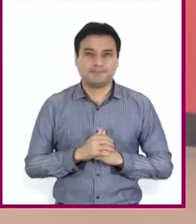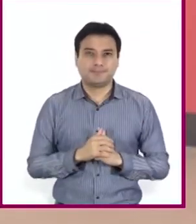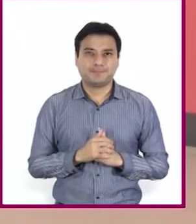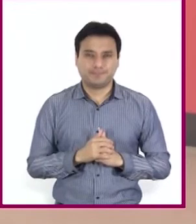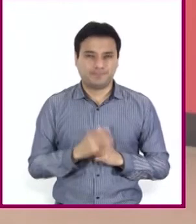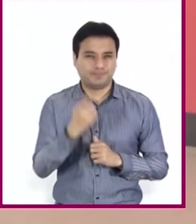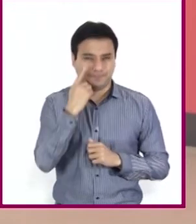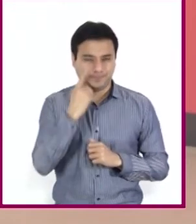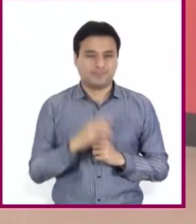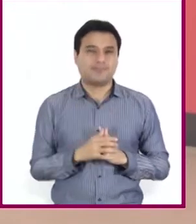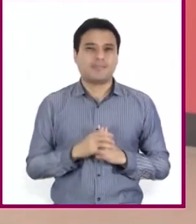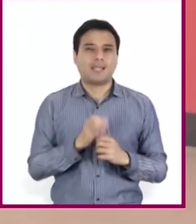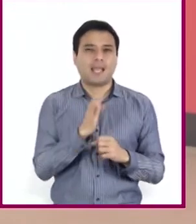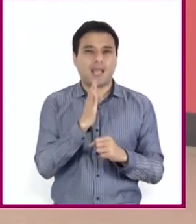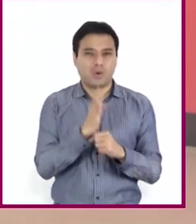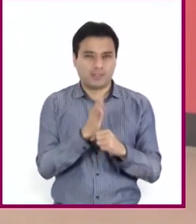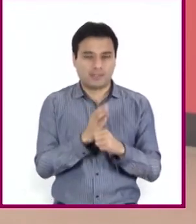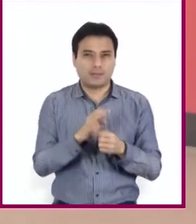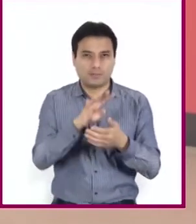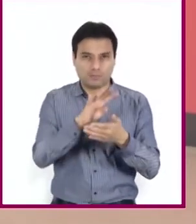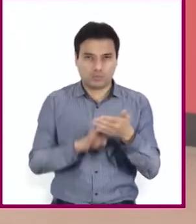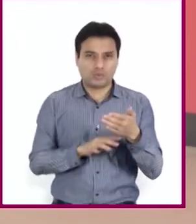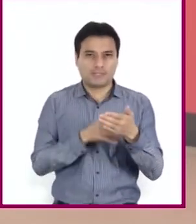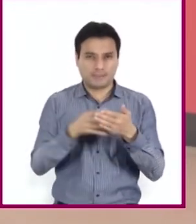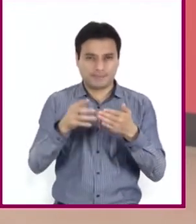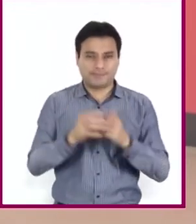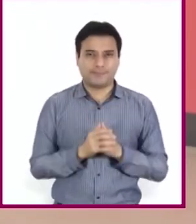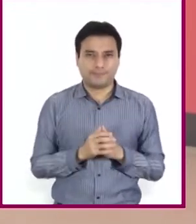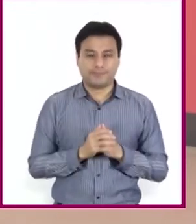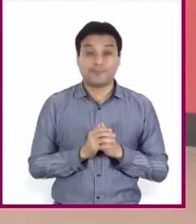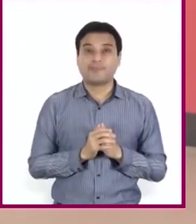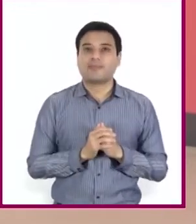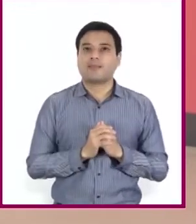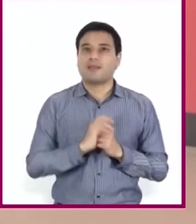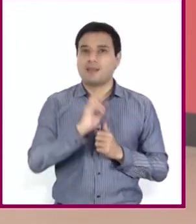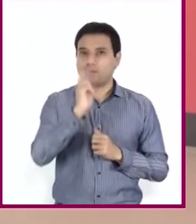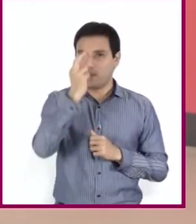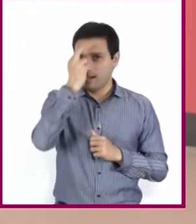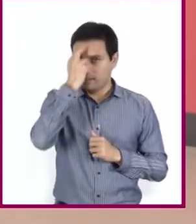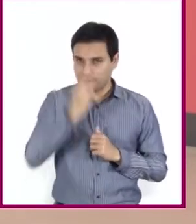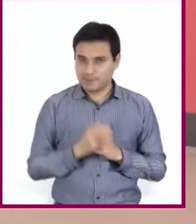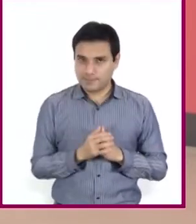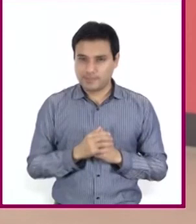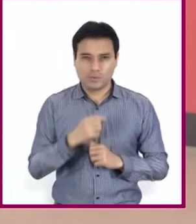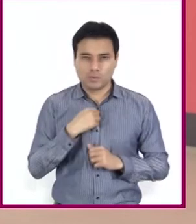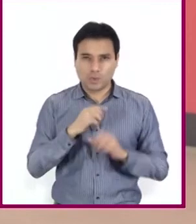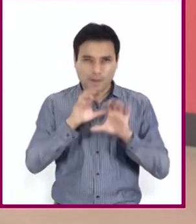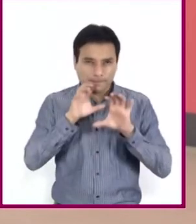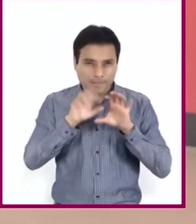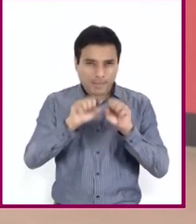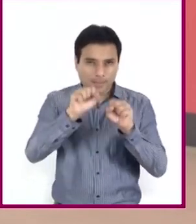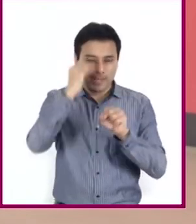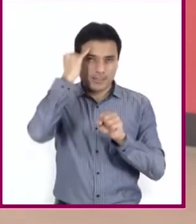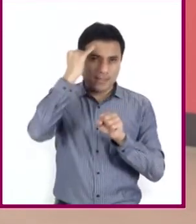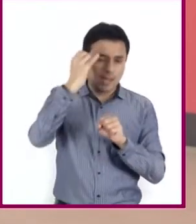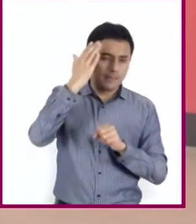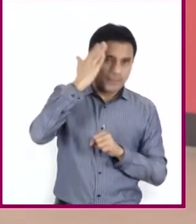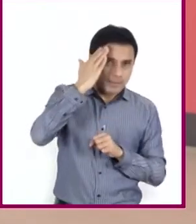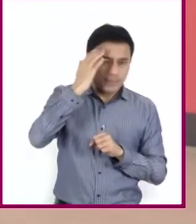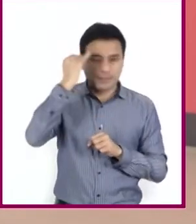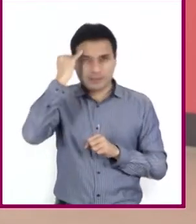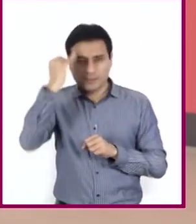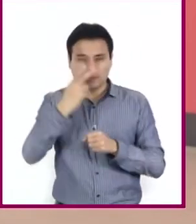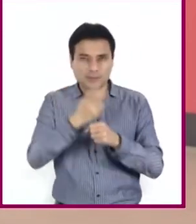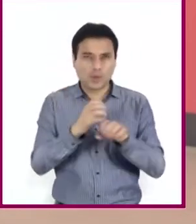voy a mostrar una tabla comparativa donde les recuerdo las estrategias para poder identificar y